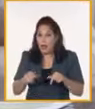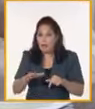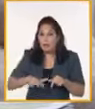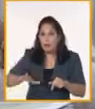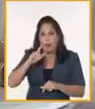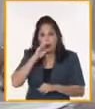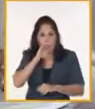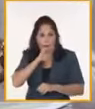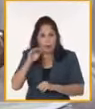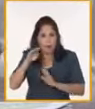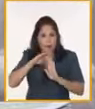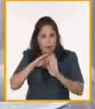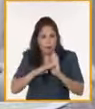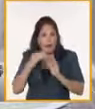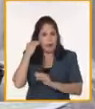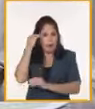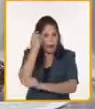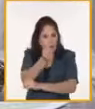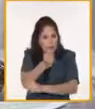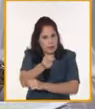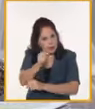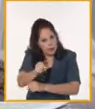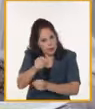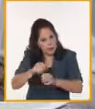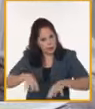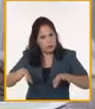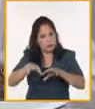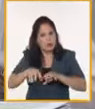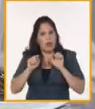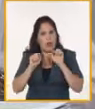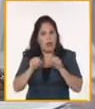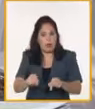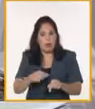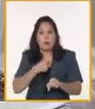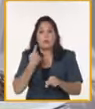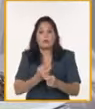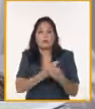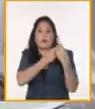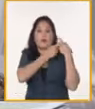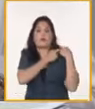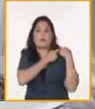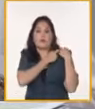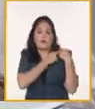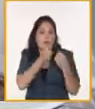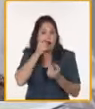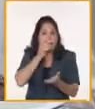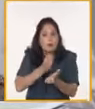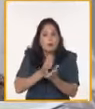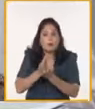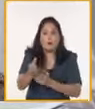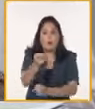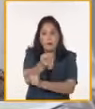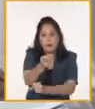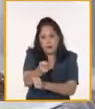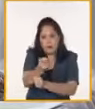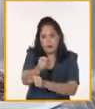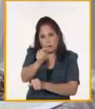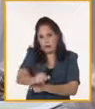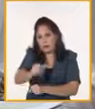normas se van capacitando se van creando condiciones nosotros tenemos una responsabilidad que es seguir enseñando seguir